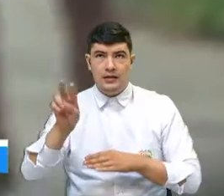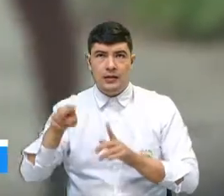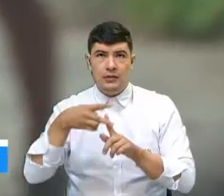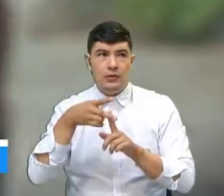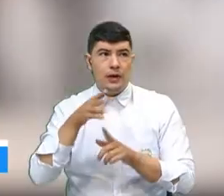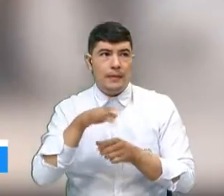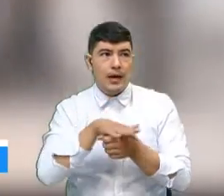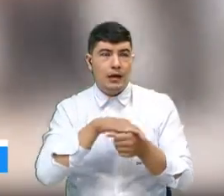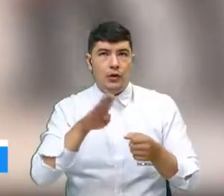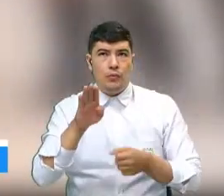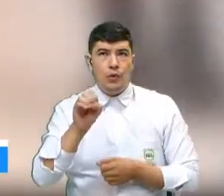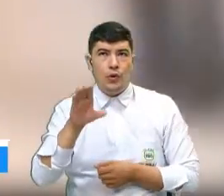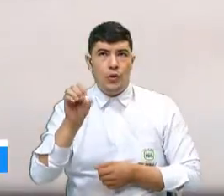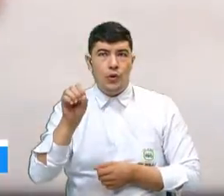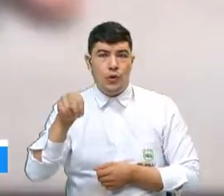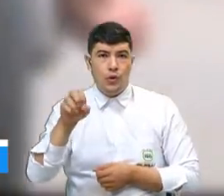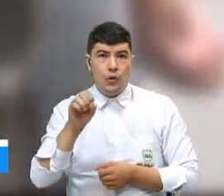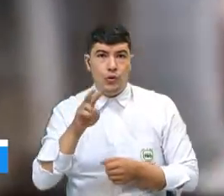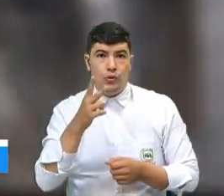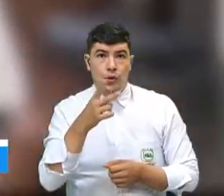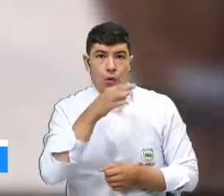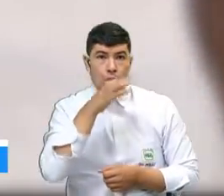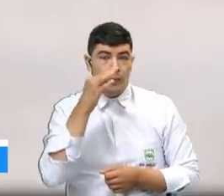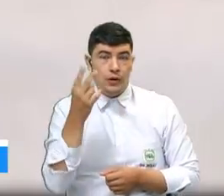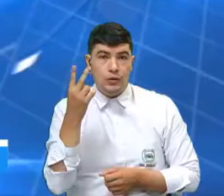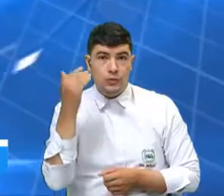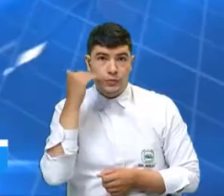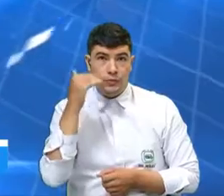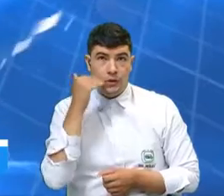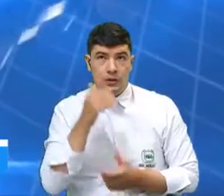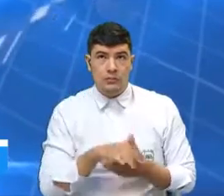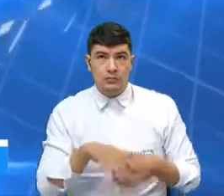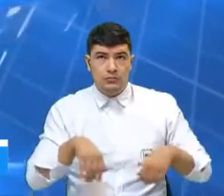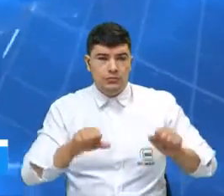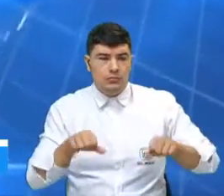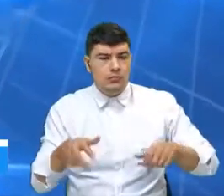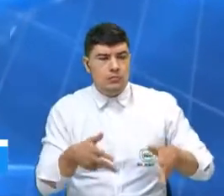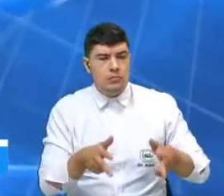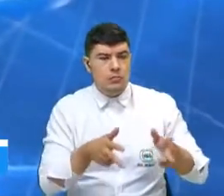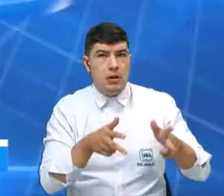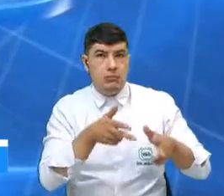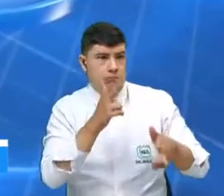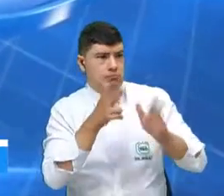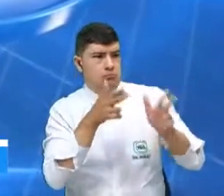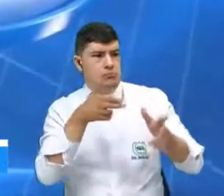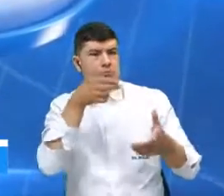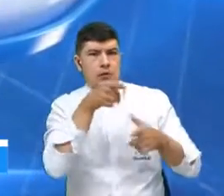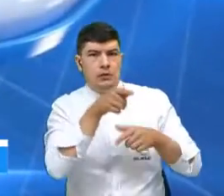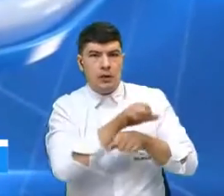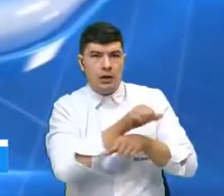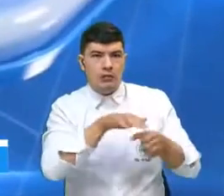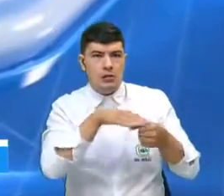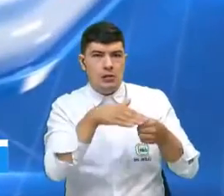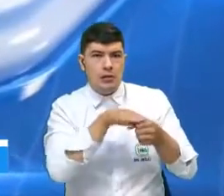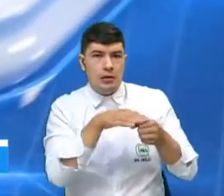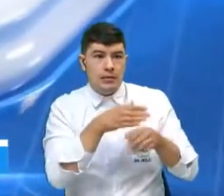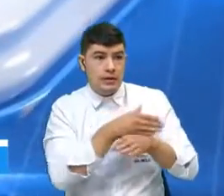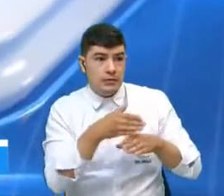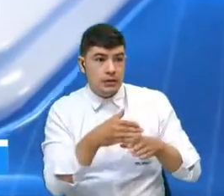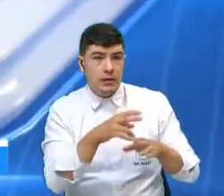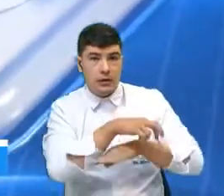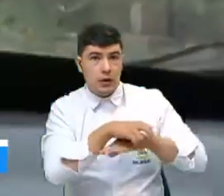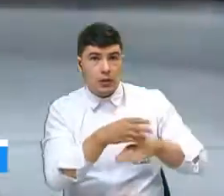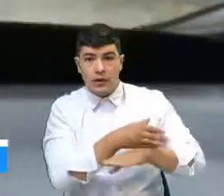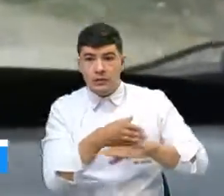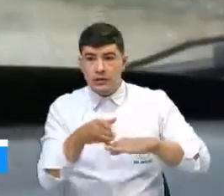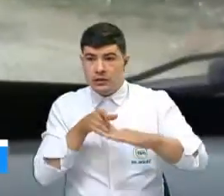dos hombres y dos mujeres que se movilizaban en motocicletas intimidaron con armas de fuego el conductor de un camión y a varias personas del lugar luego de obtener el botín